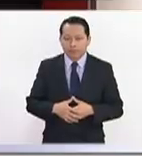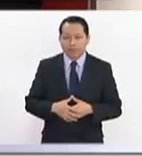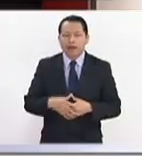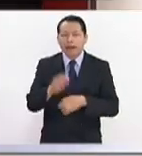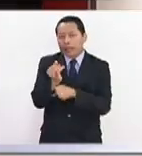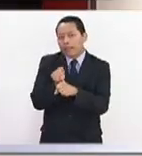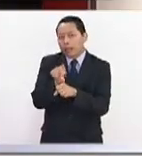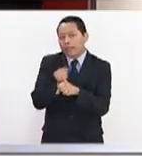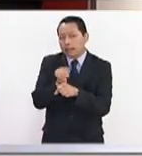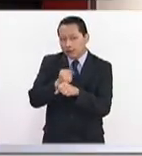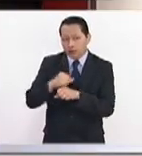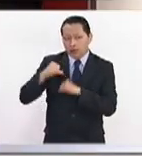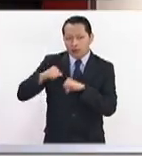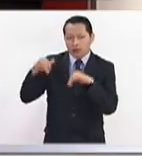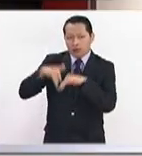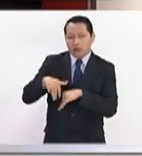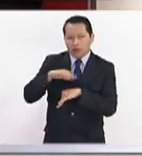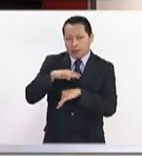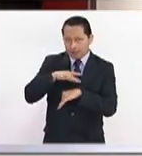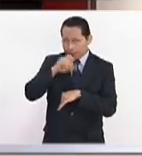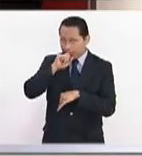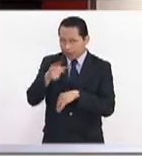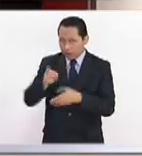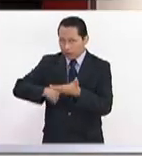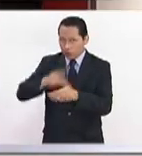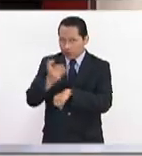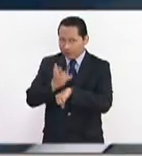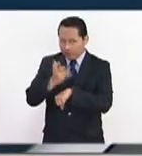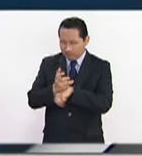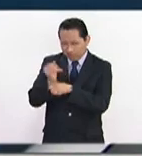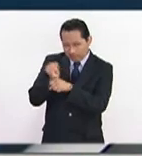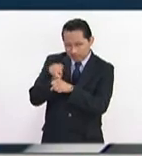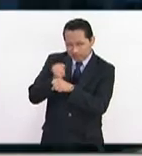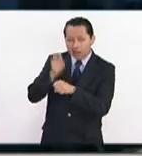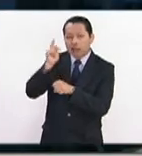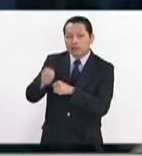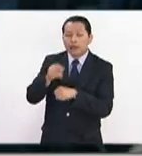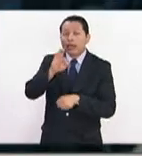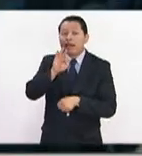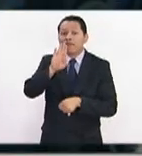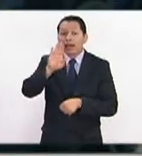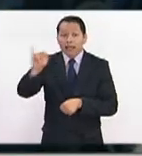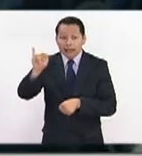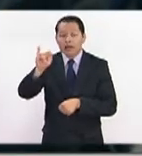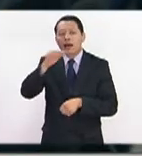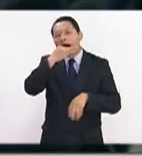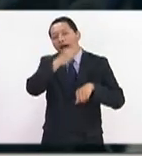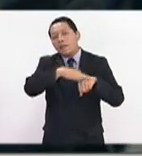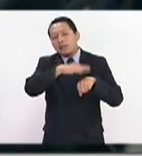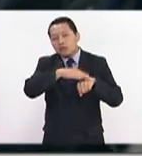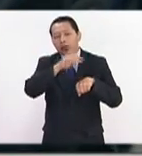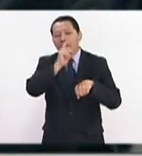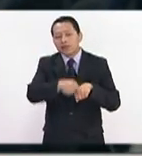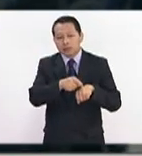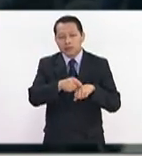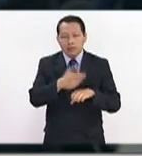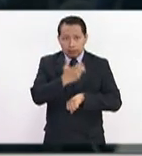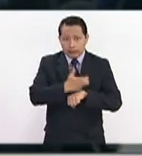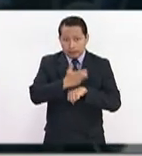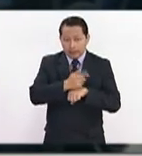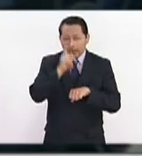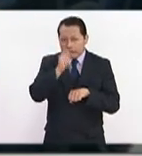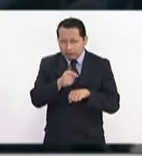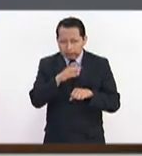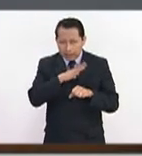Una investigación de la agencia de Associated Press en Estados Unidos reveló que el FBI no advirtió a funcionarios estadounidenses sobre